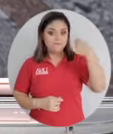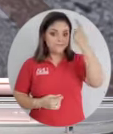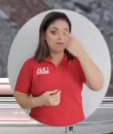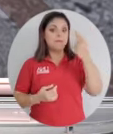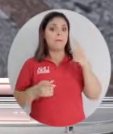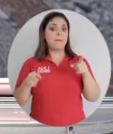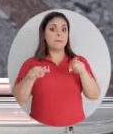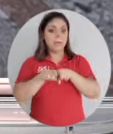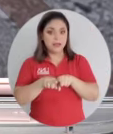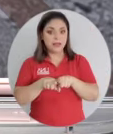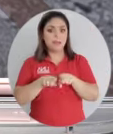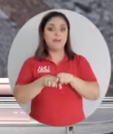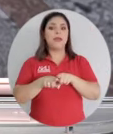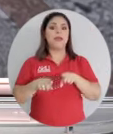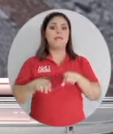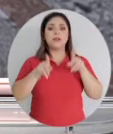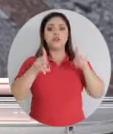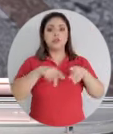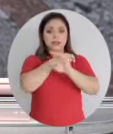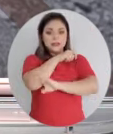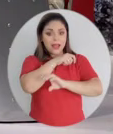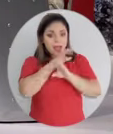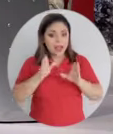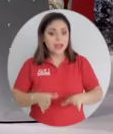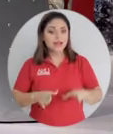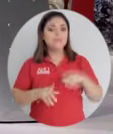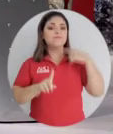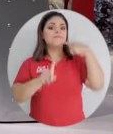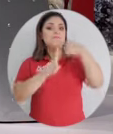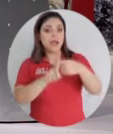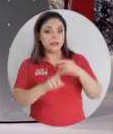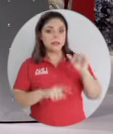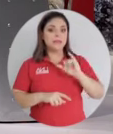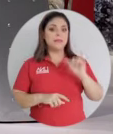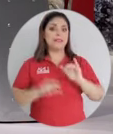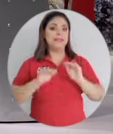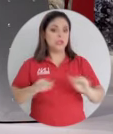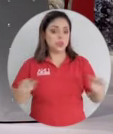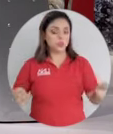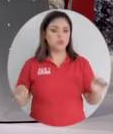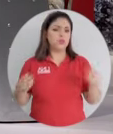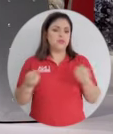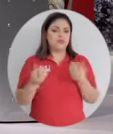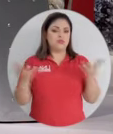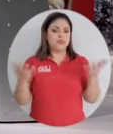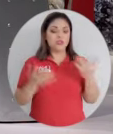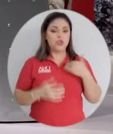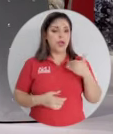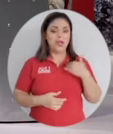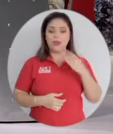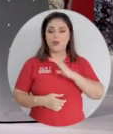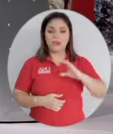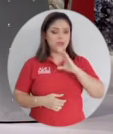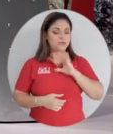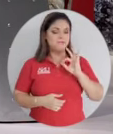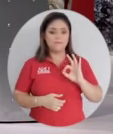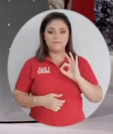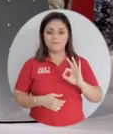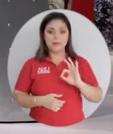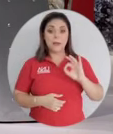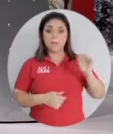de niños y juventud. Y eso es porque no tienen las condiciones. La mayoría de personas que